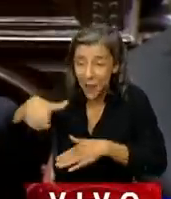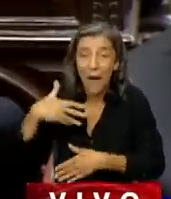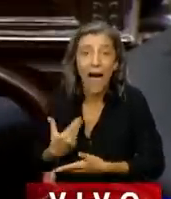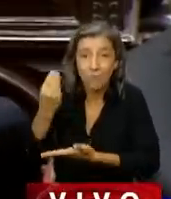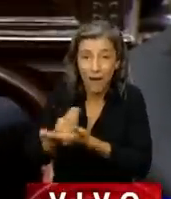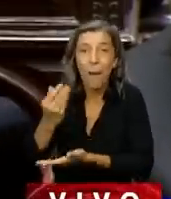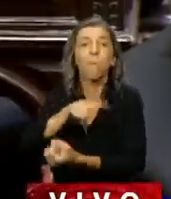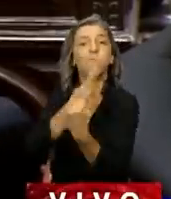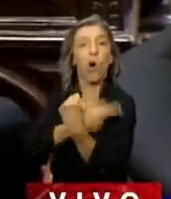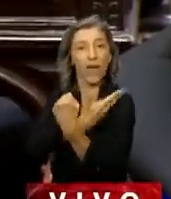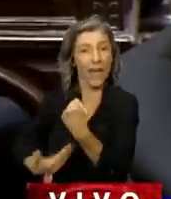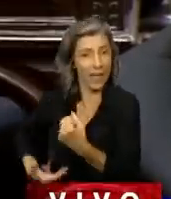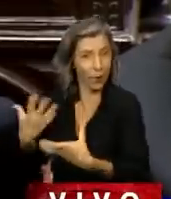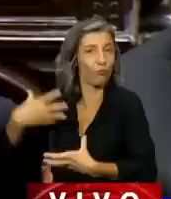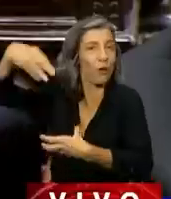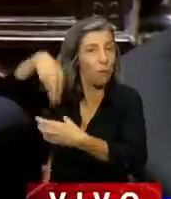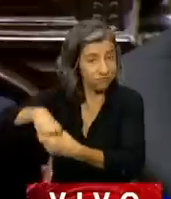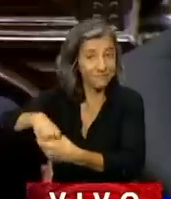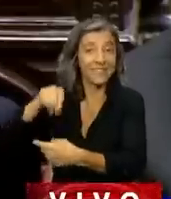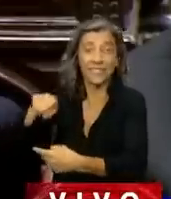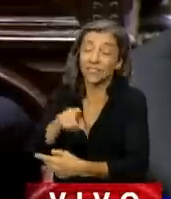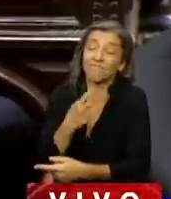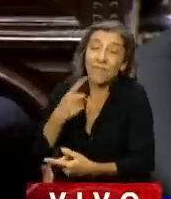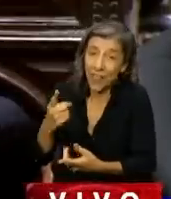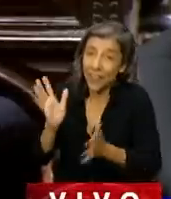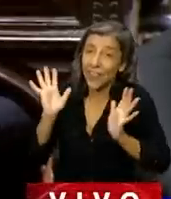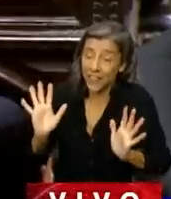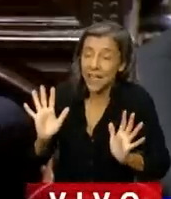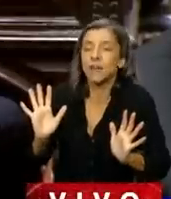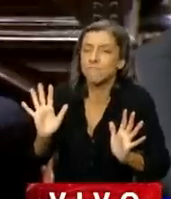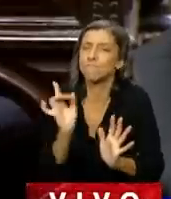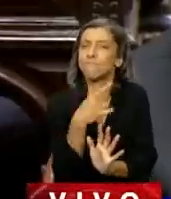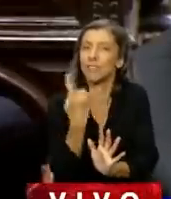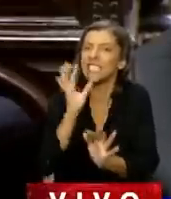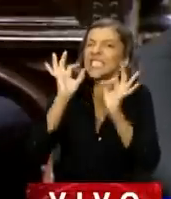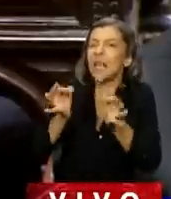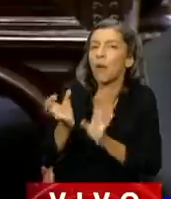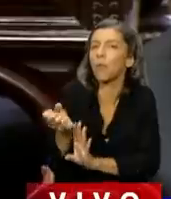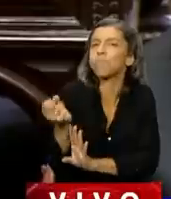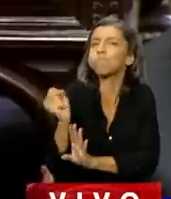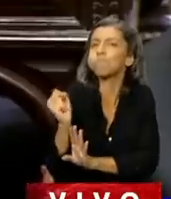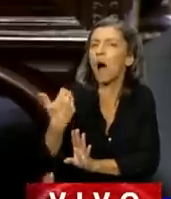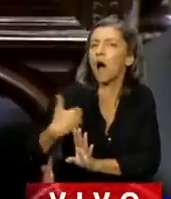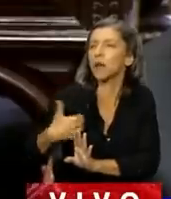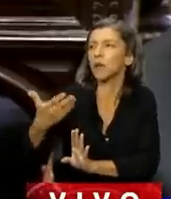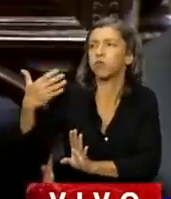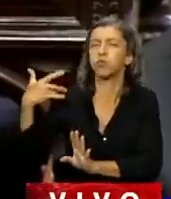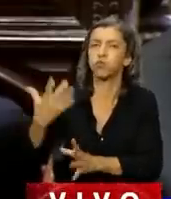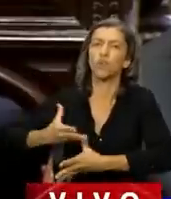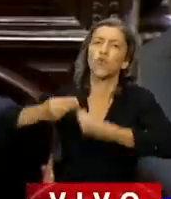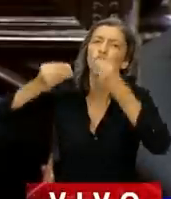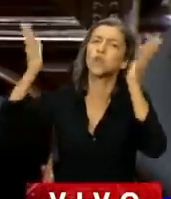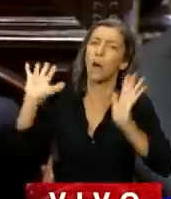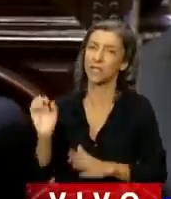Está llena de providencia la historia argentina y se han multiplicado por dos los fracasos en la Argentina después